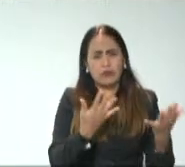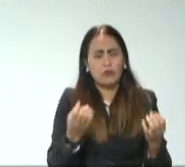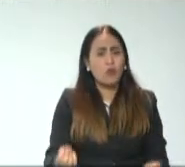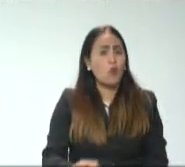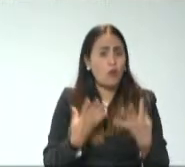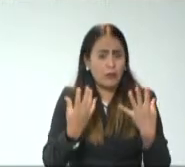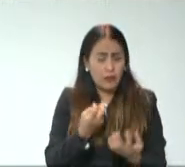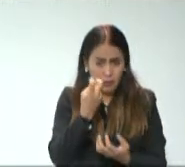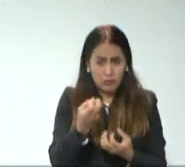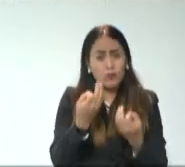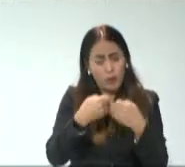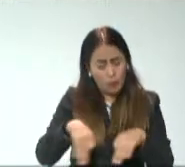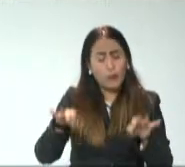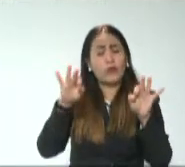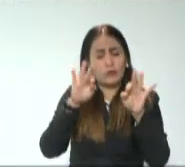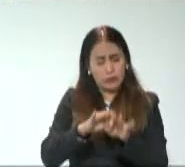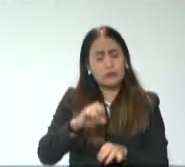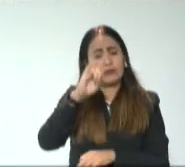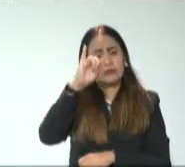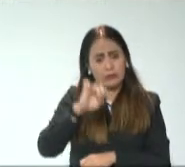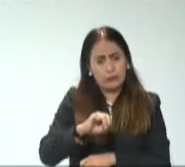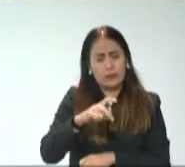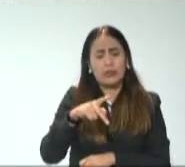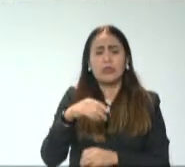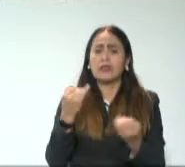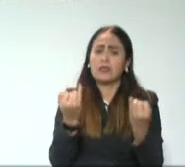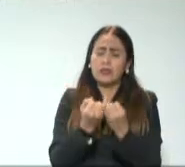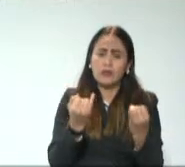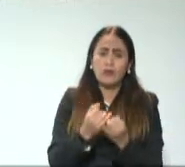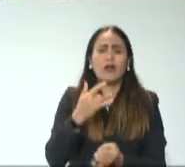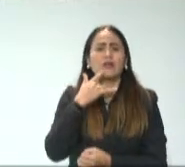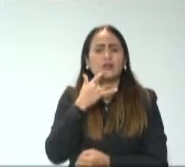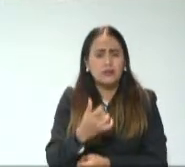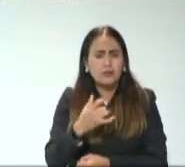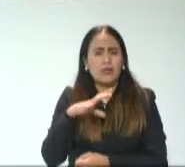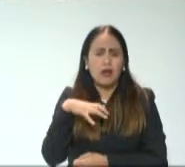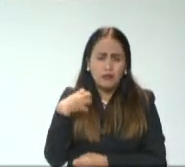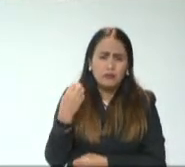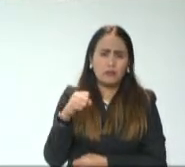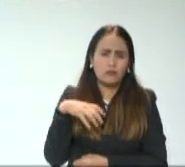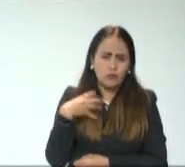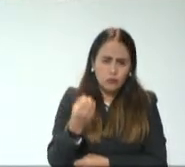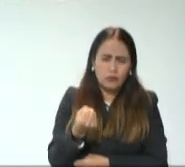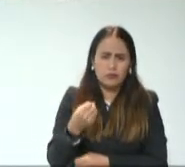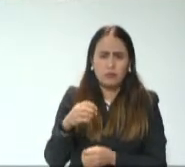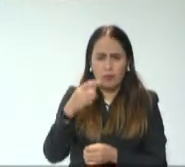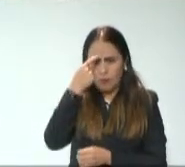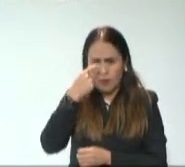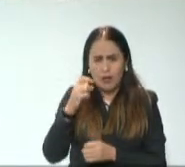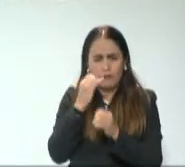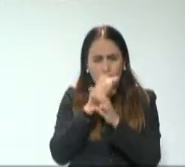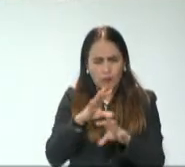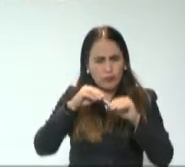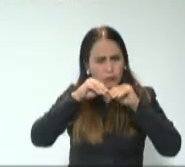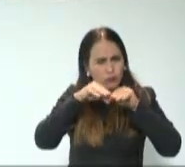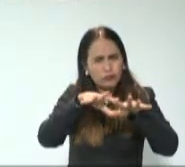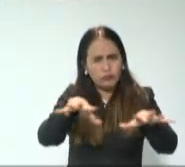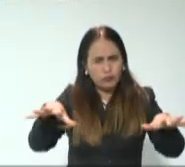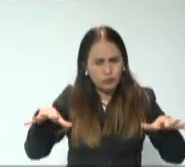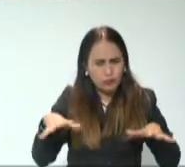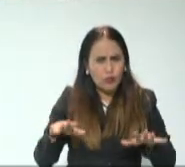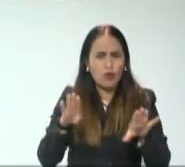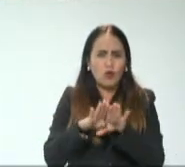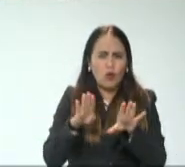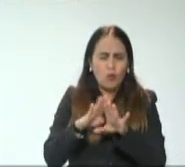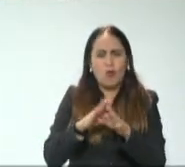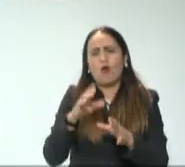importantes también hay eh todo un esfuerzo por eh difundir eh Y hacer públicos los procesos